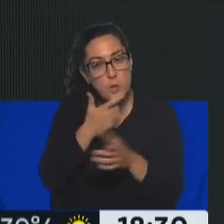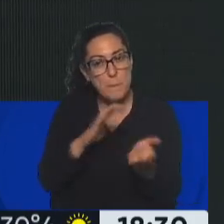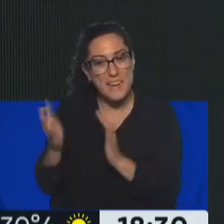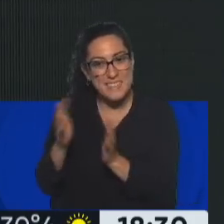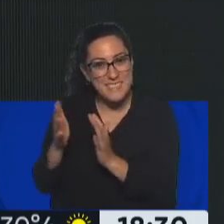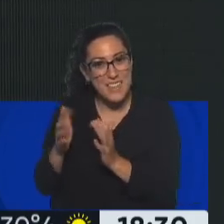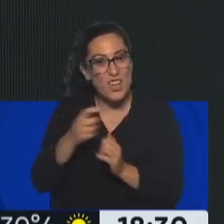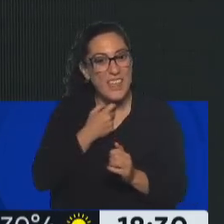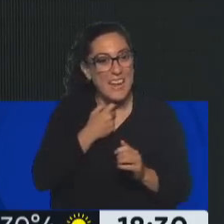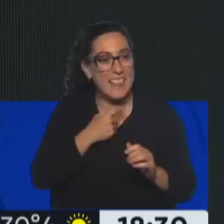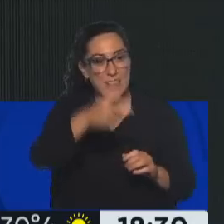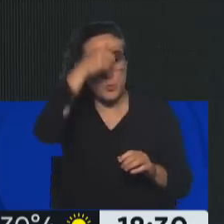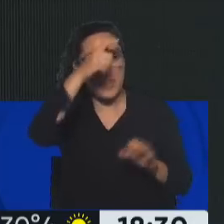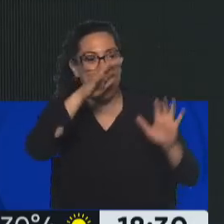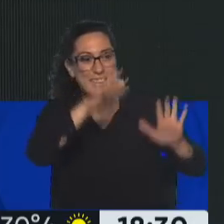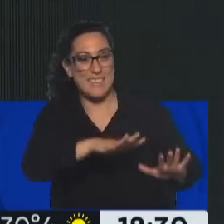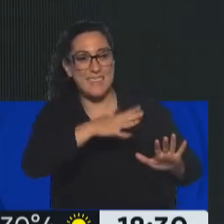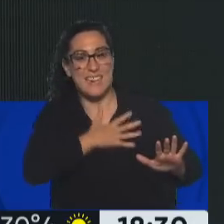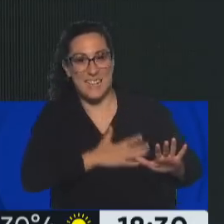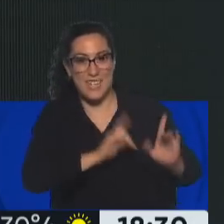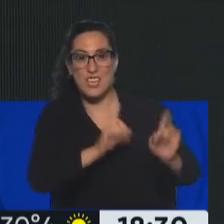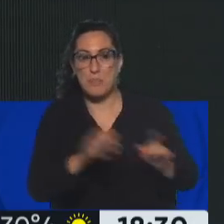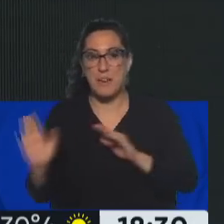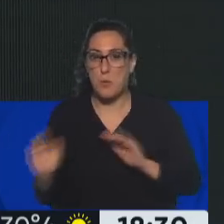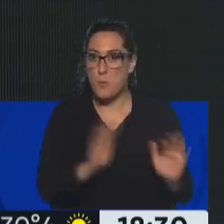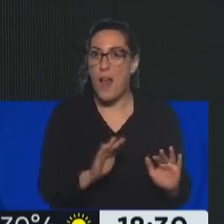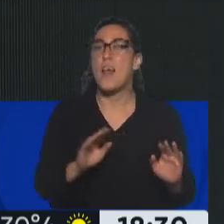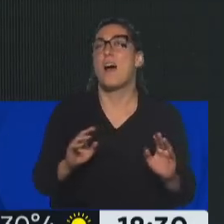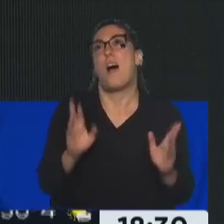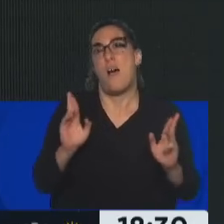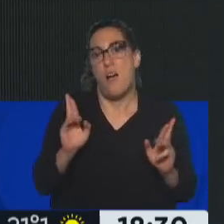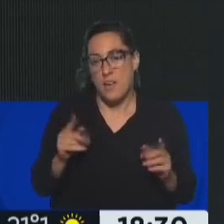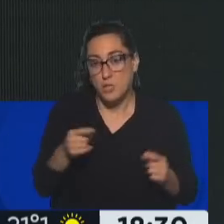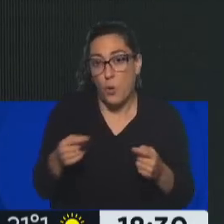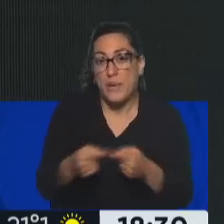parecido, que eso no se dé, ¿no? Que eso se evite, ese